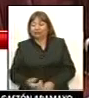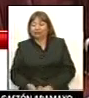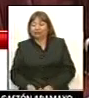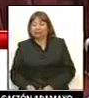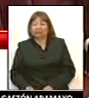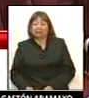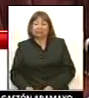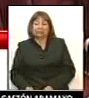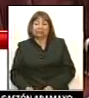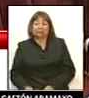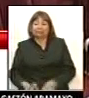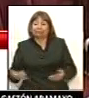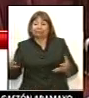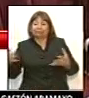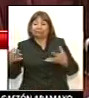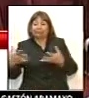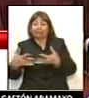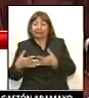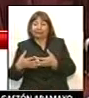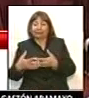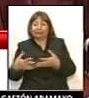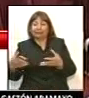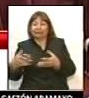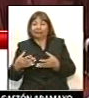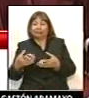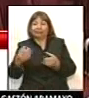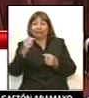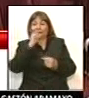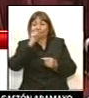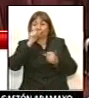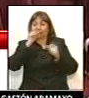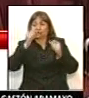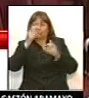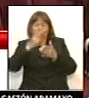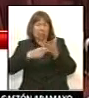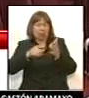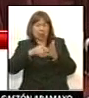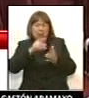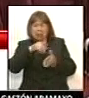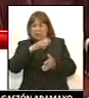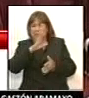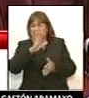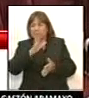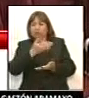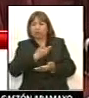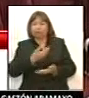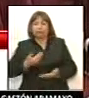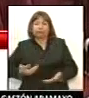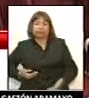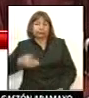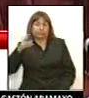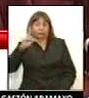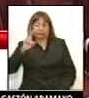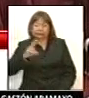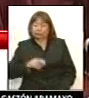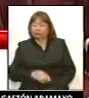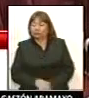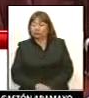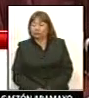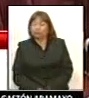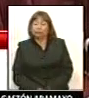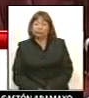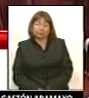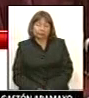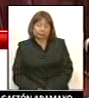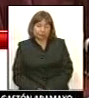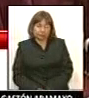se quiere orquestar, o se ha venido orquestando, ¿no?, una campaña de desprestigio internacional hacia el gobierno venezolano. En ese sentido,